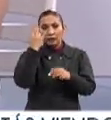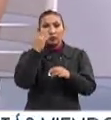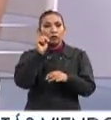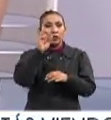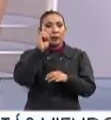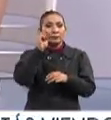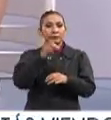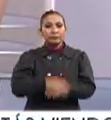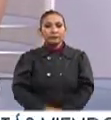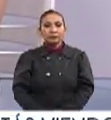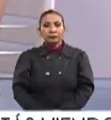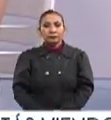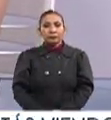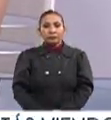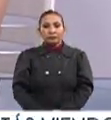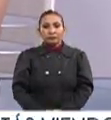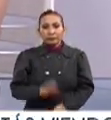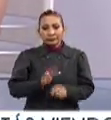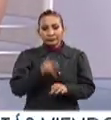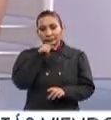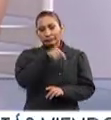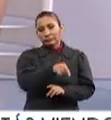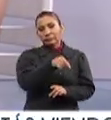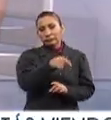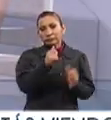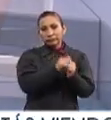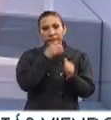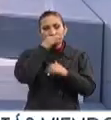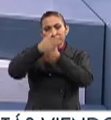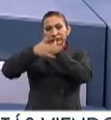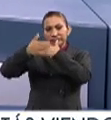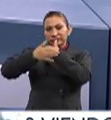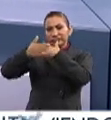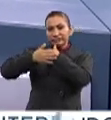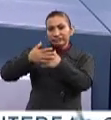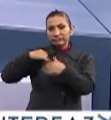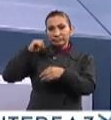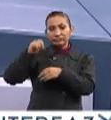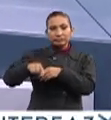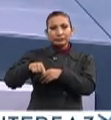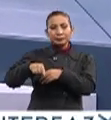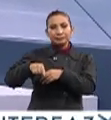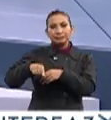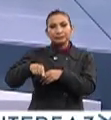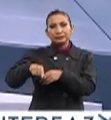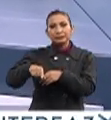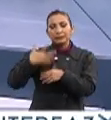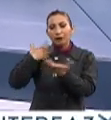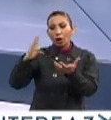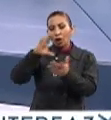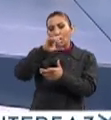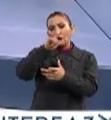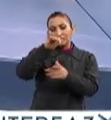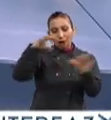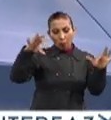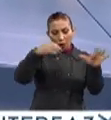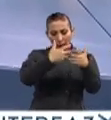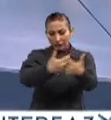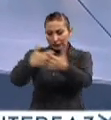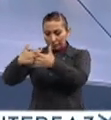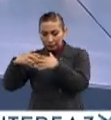Autónoma de México? Pues principalmente a través de convocatorias que llegan a hacer este tipo de, digamos, de clústeres, uh-huh,